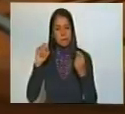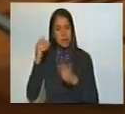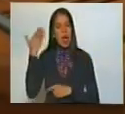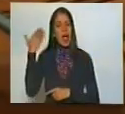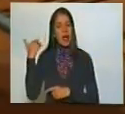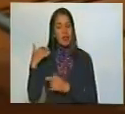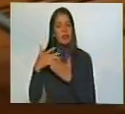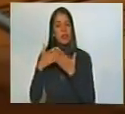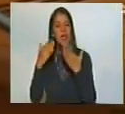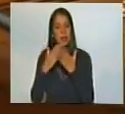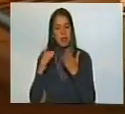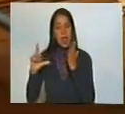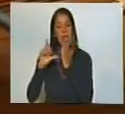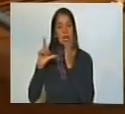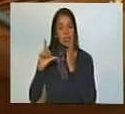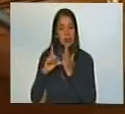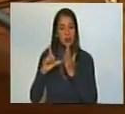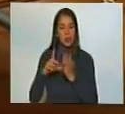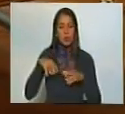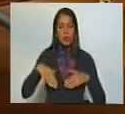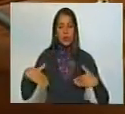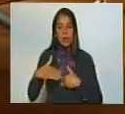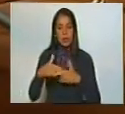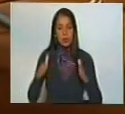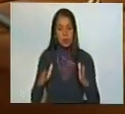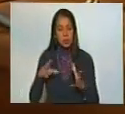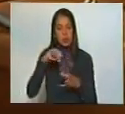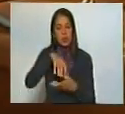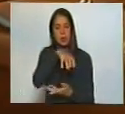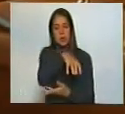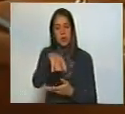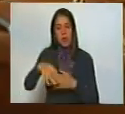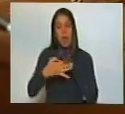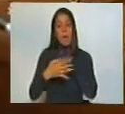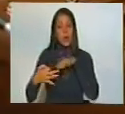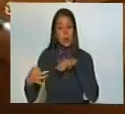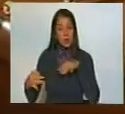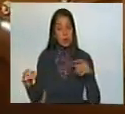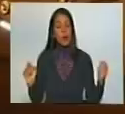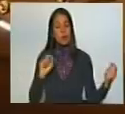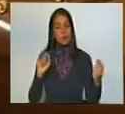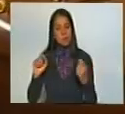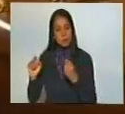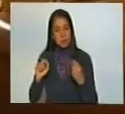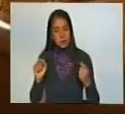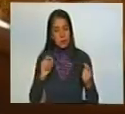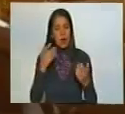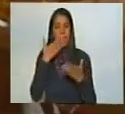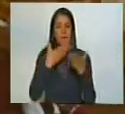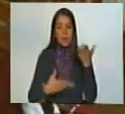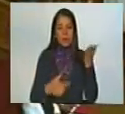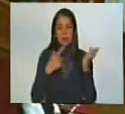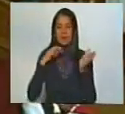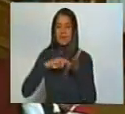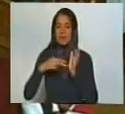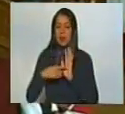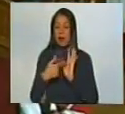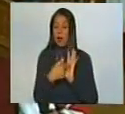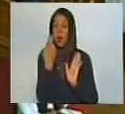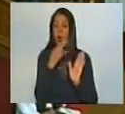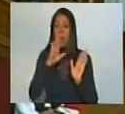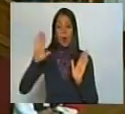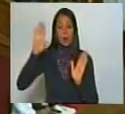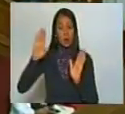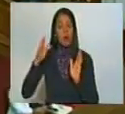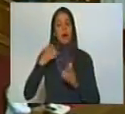aulas, liceos, municipios y estados del país, ratificamos el compromiso de los estudiantes que luchan por la libertad y la